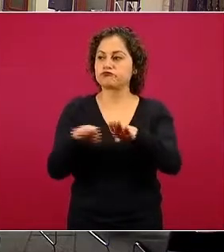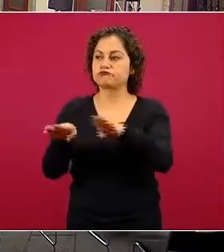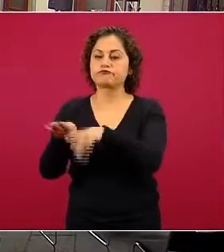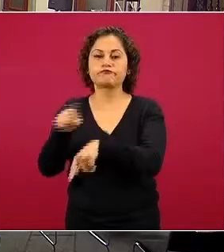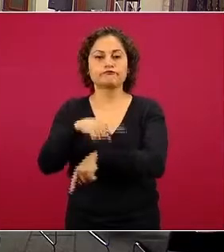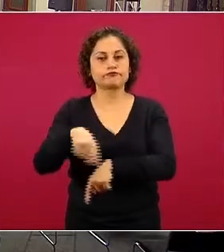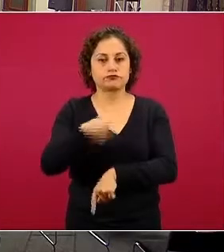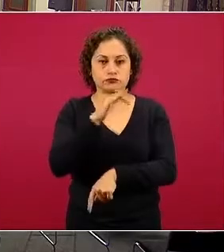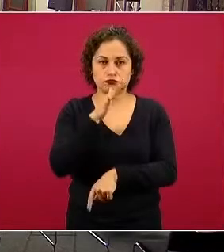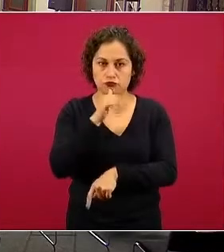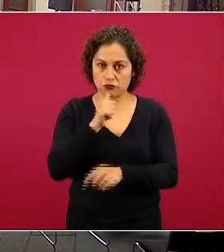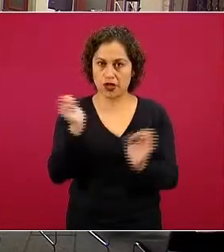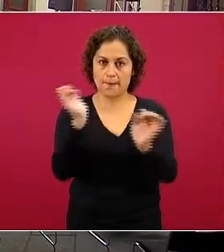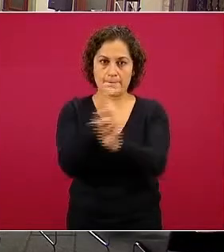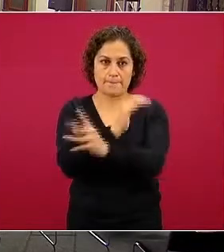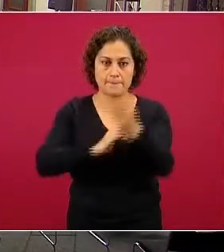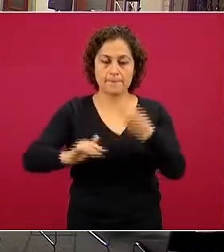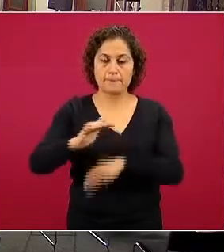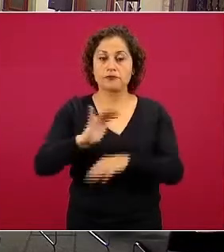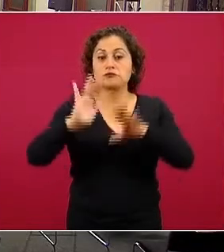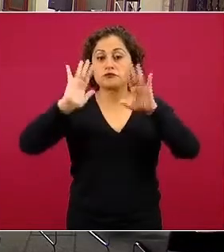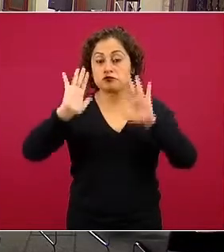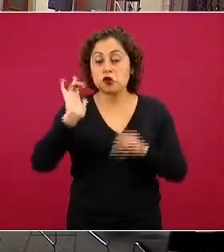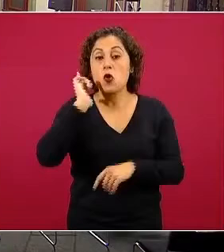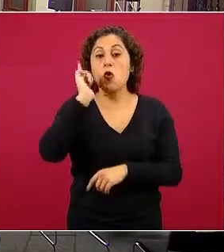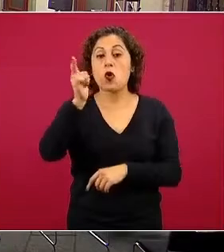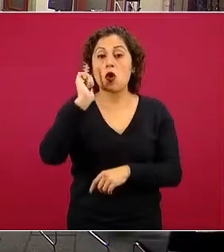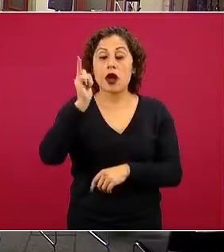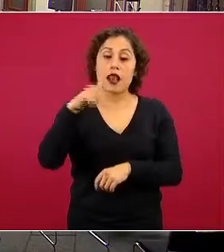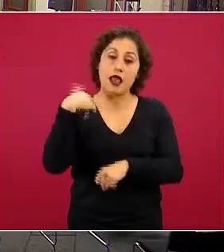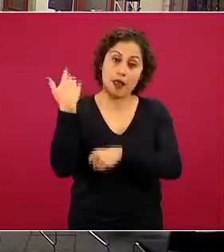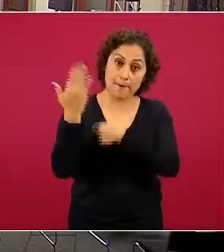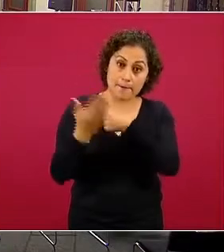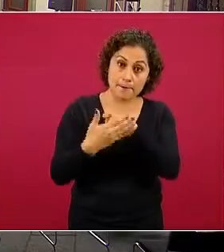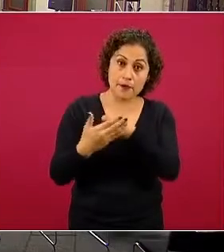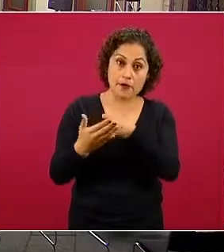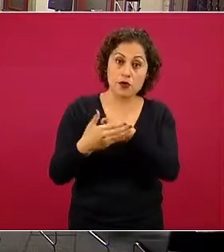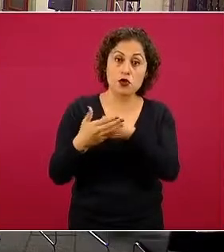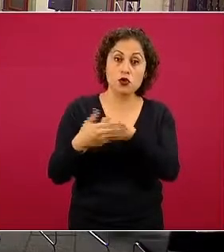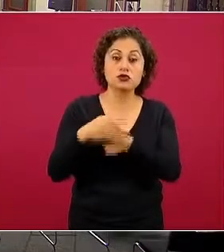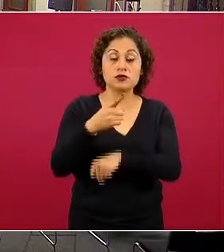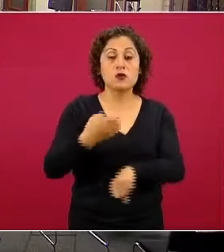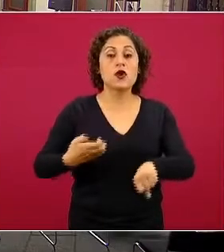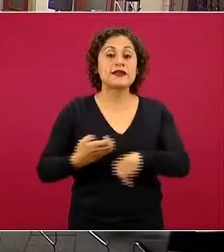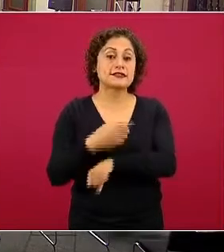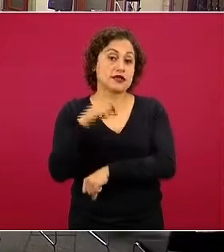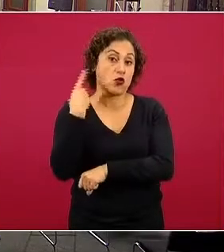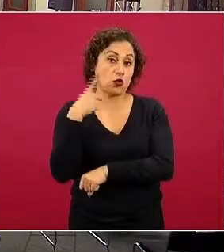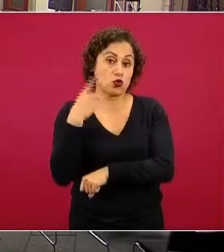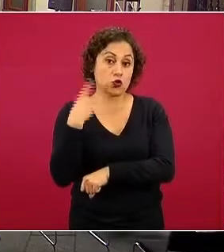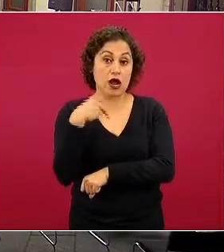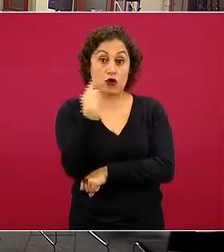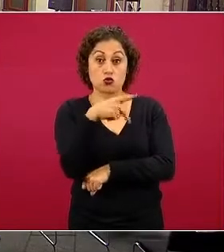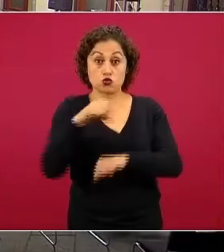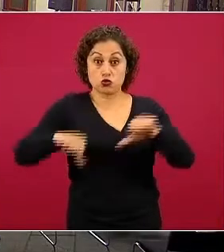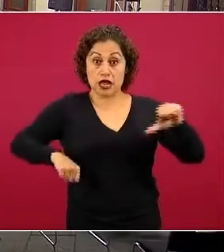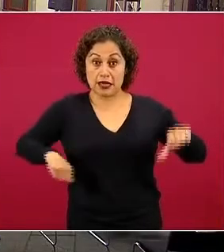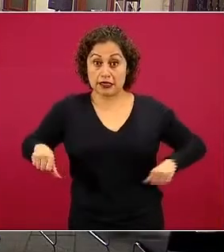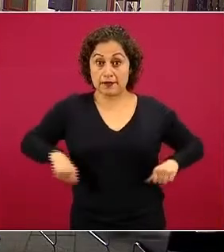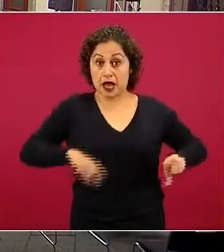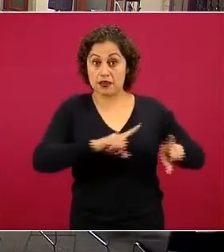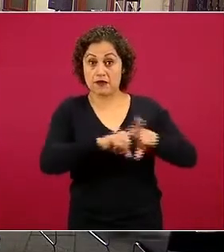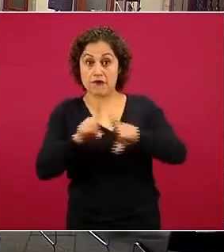en una nueva estimación del riesgo, Durango, con las actividades que ha hecho, reduzca